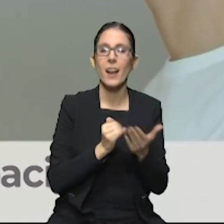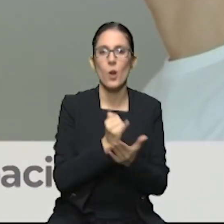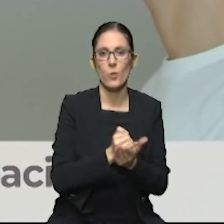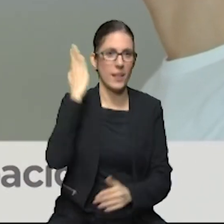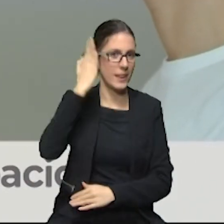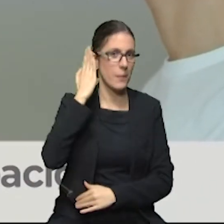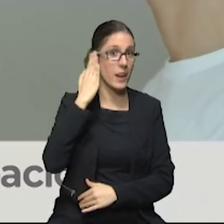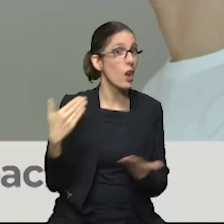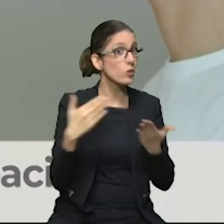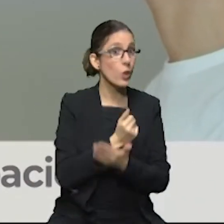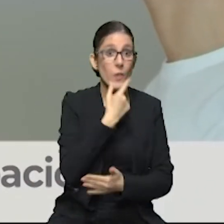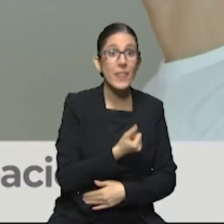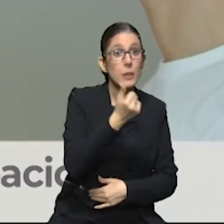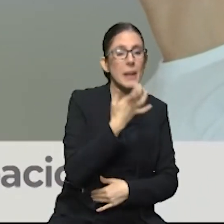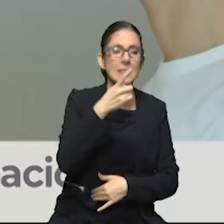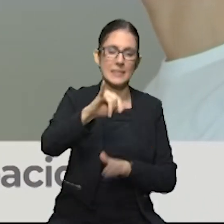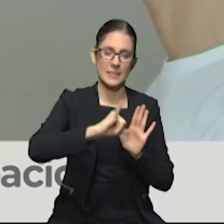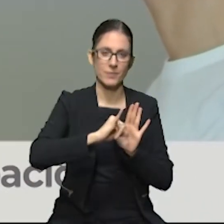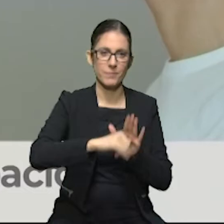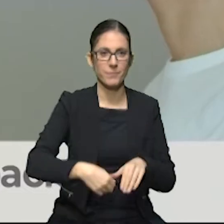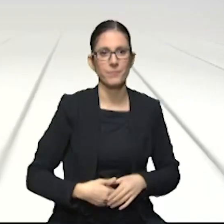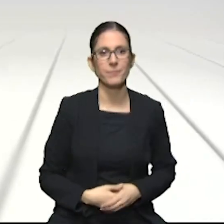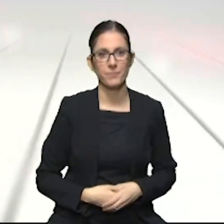Navarra, todo es más fácil si estás cerca.